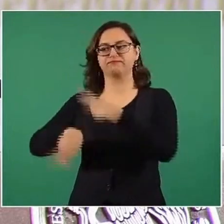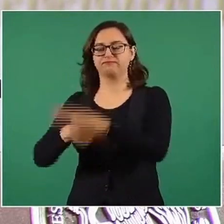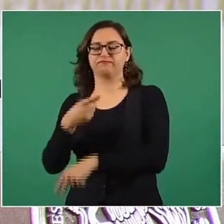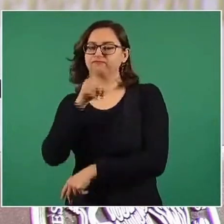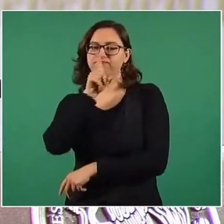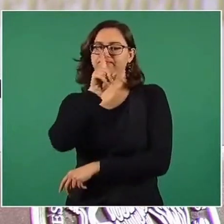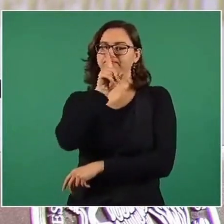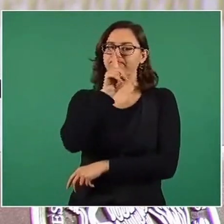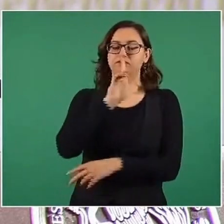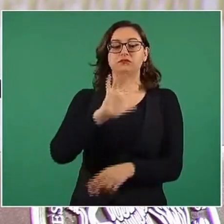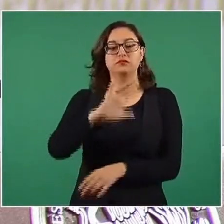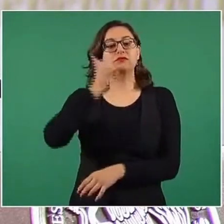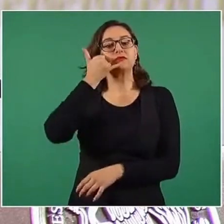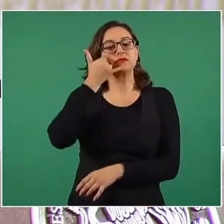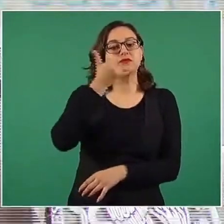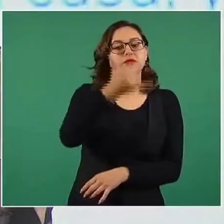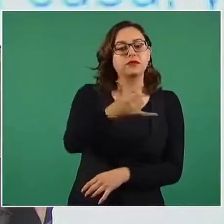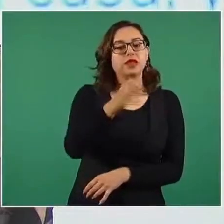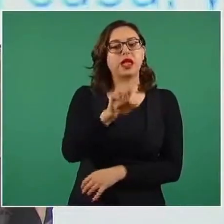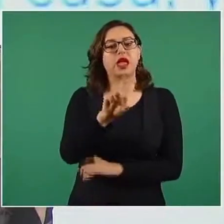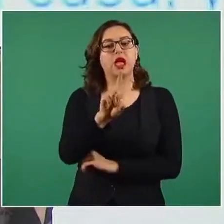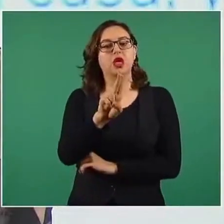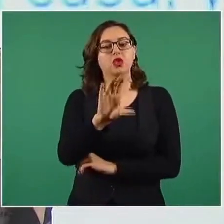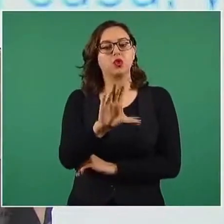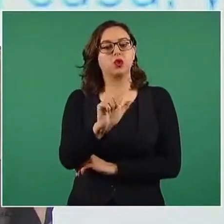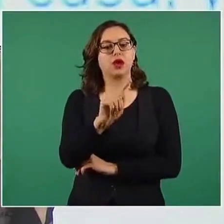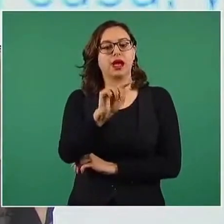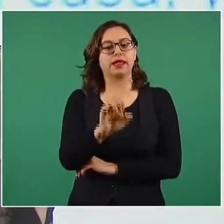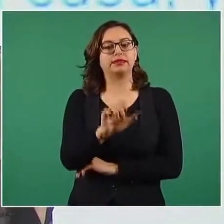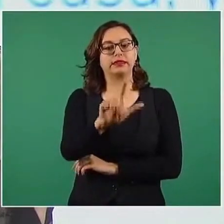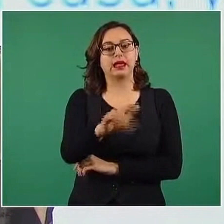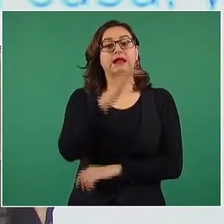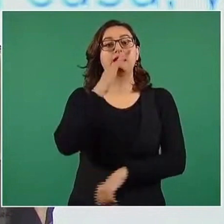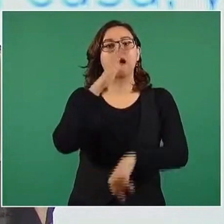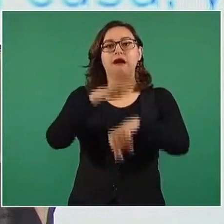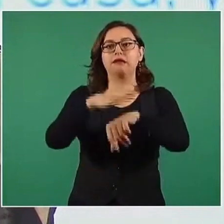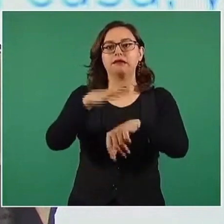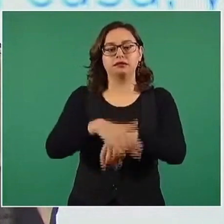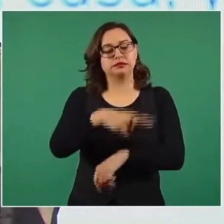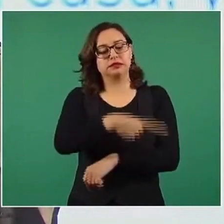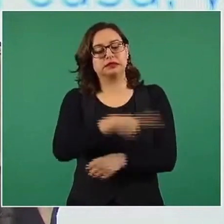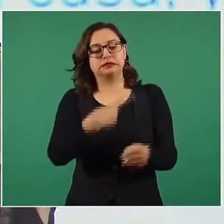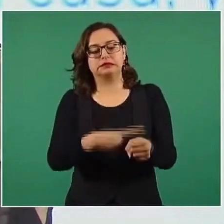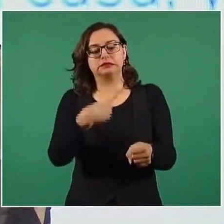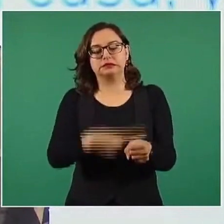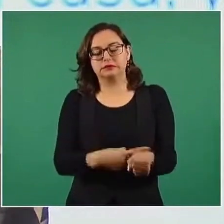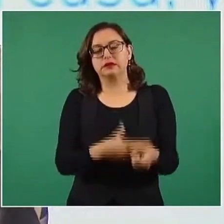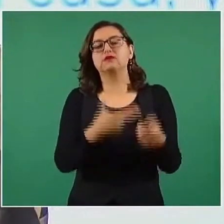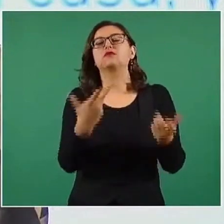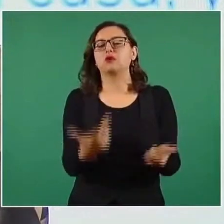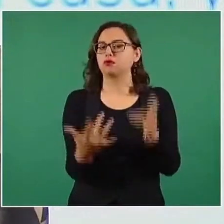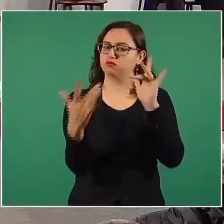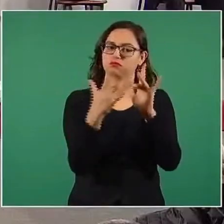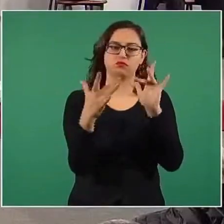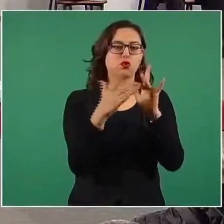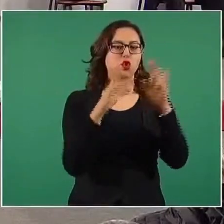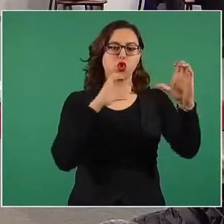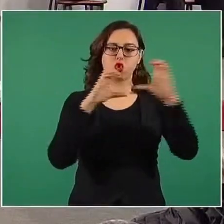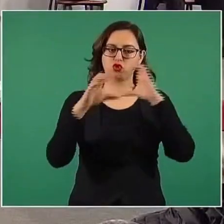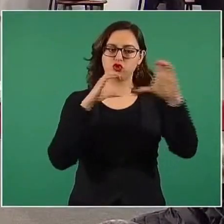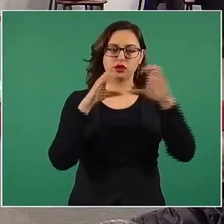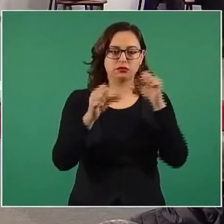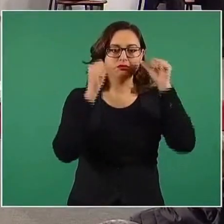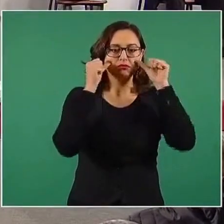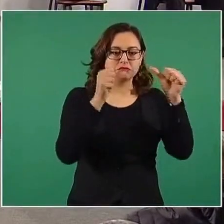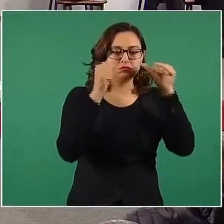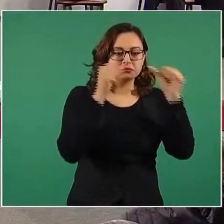por teléfono precisamente a lo que es Educatel, nos hagan saber la situación, y lo que hacemos es precisamente tener comunicación directa con